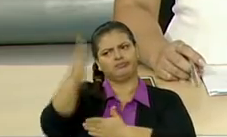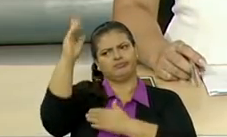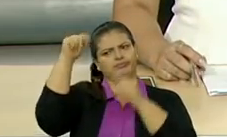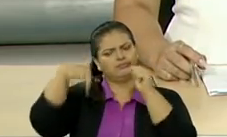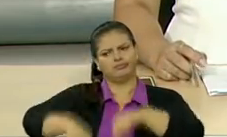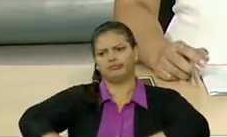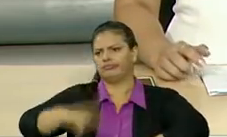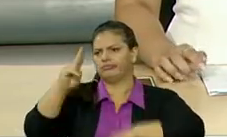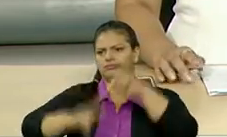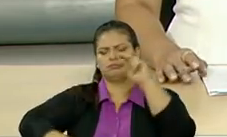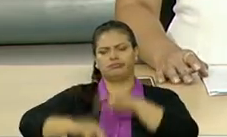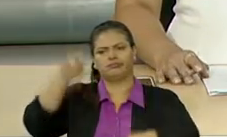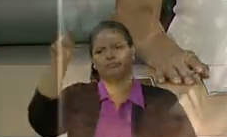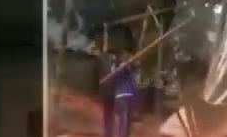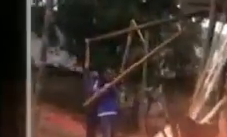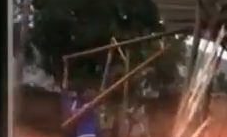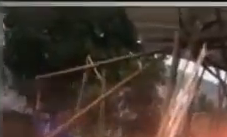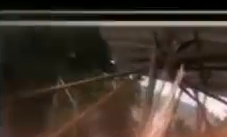viviendas.